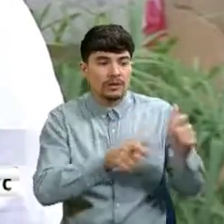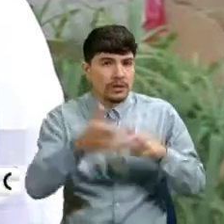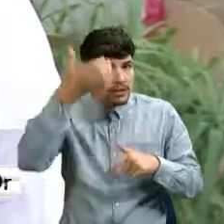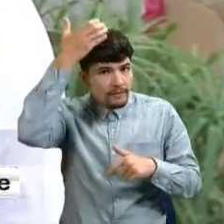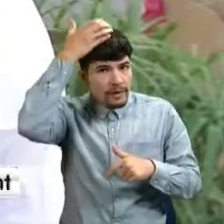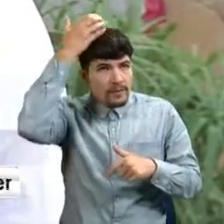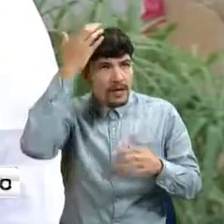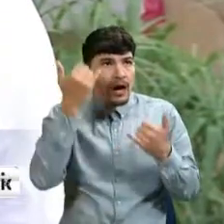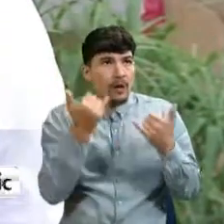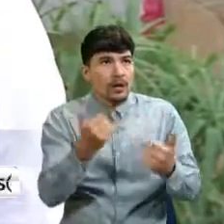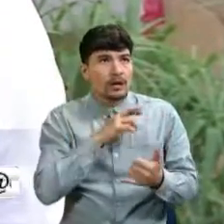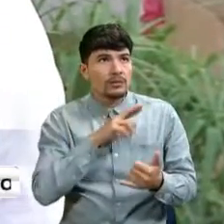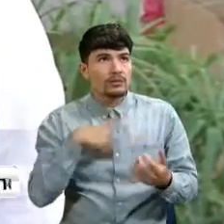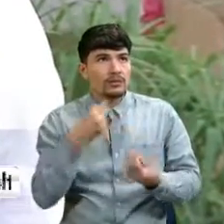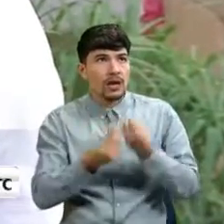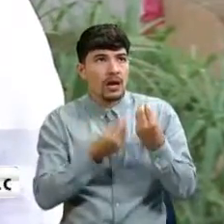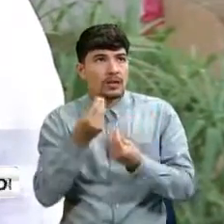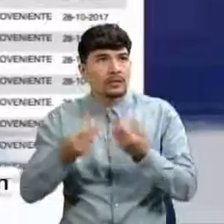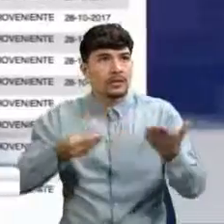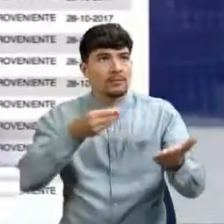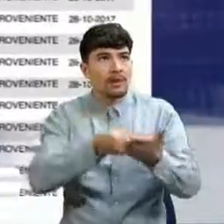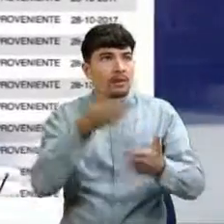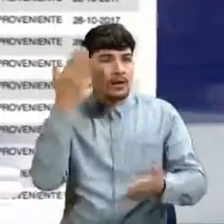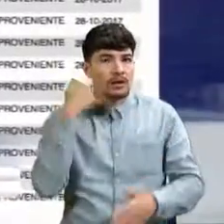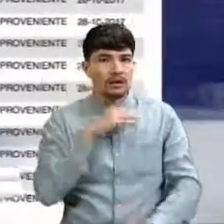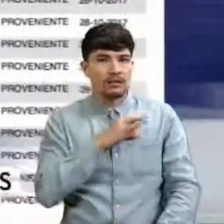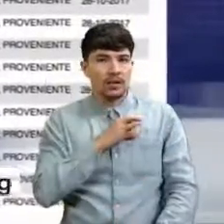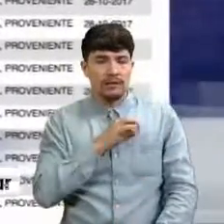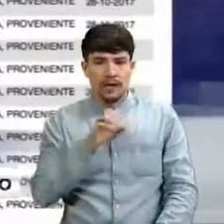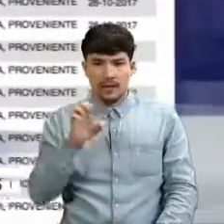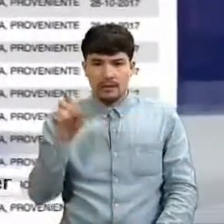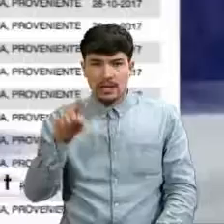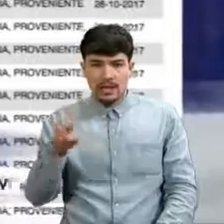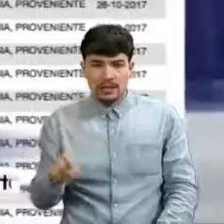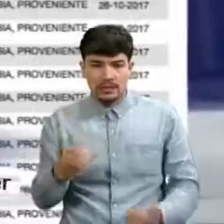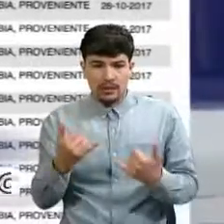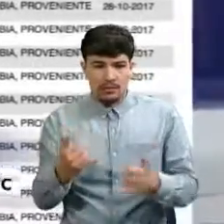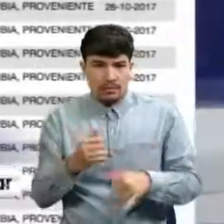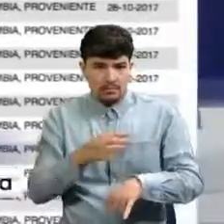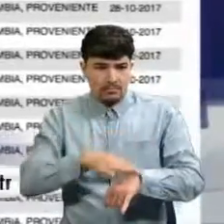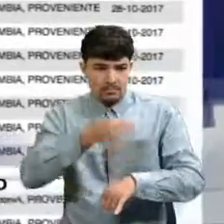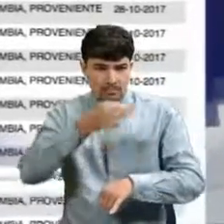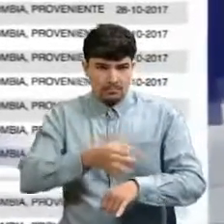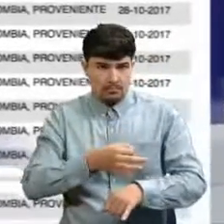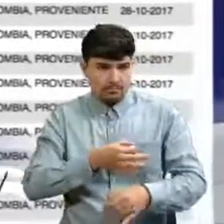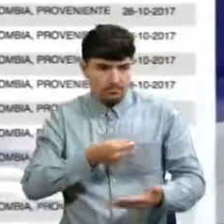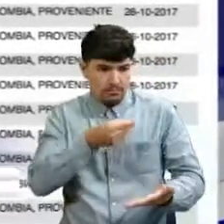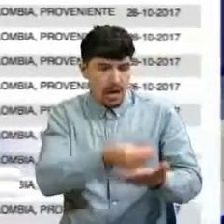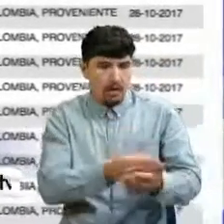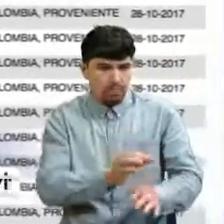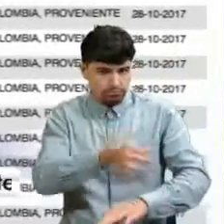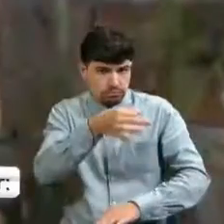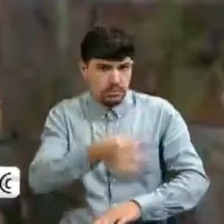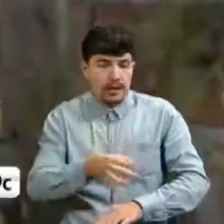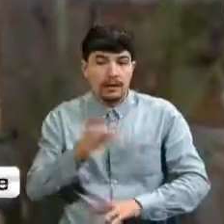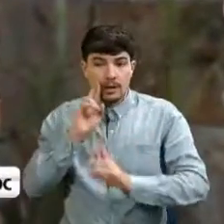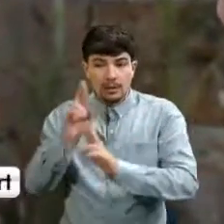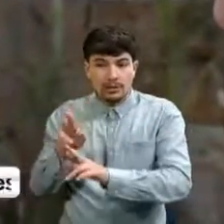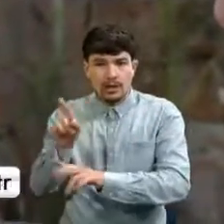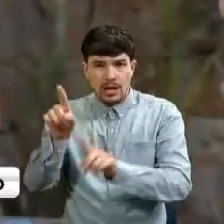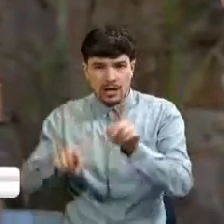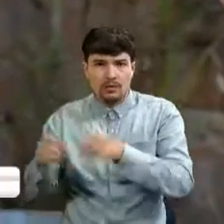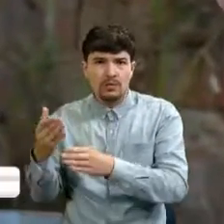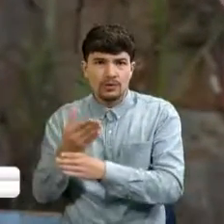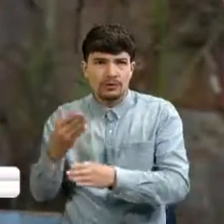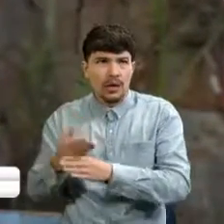estamos realizando los pagos desde el día sábado la epe es en este momento está el día en los pagos sin embargo reconoció que hay algunos